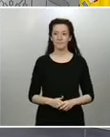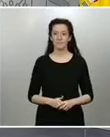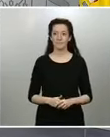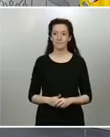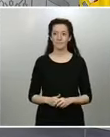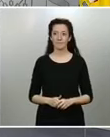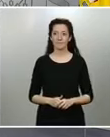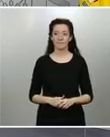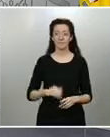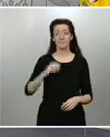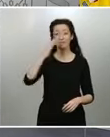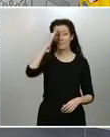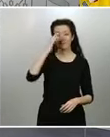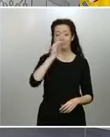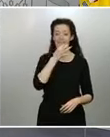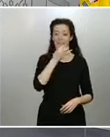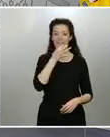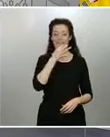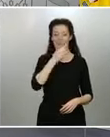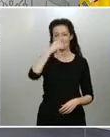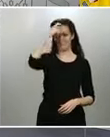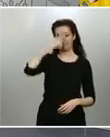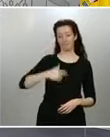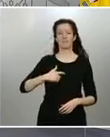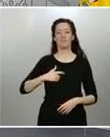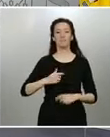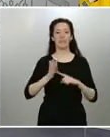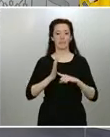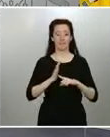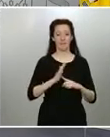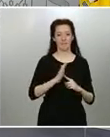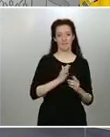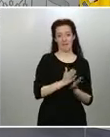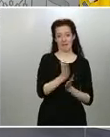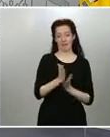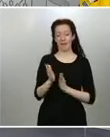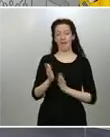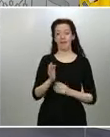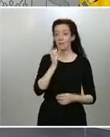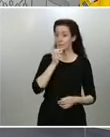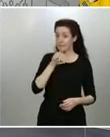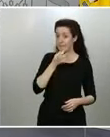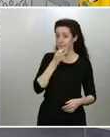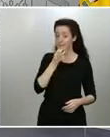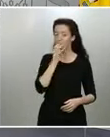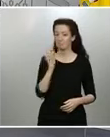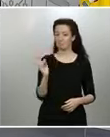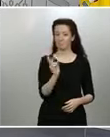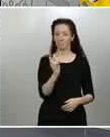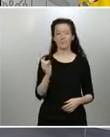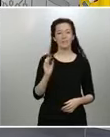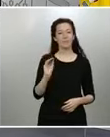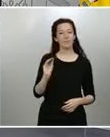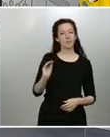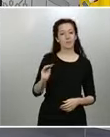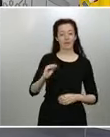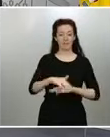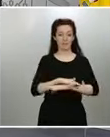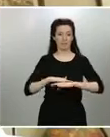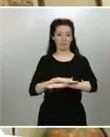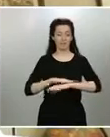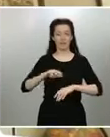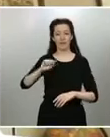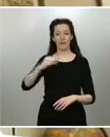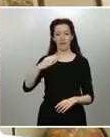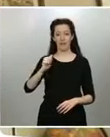martín de castilla-la mancha' media buenas tardes a todos buenas tardes ministros tenía un par de preguntas la primera para el ministro ávalos dada la respuesta que le ha dado al